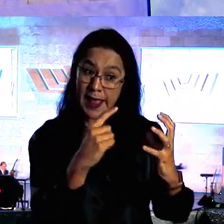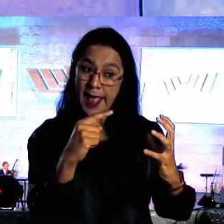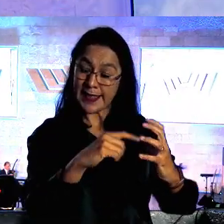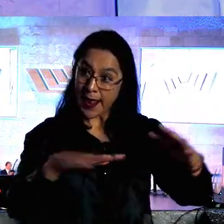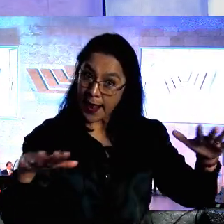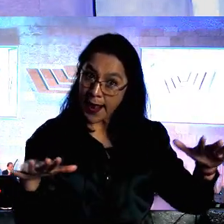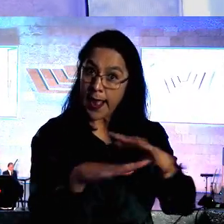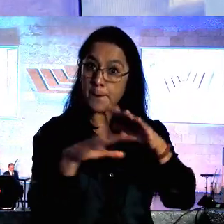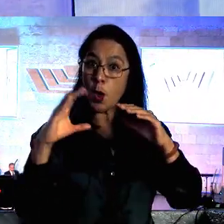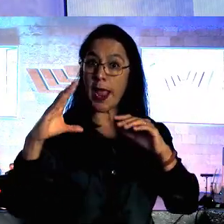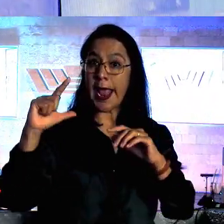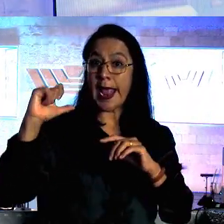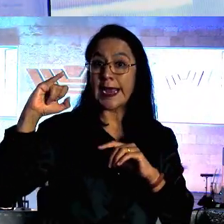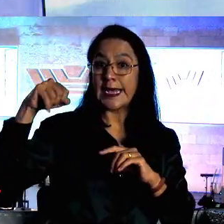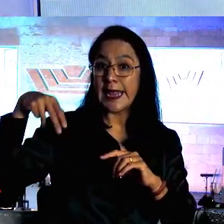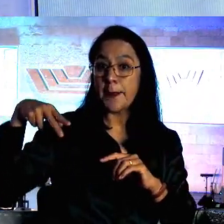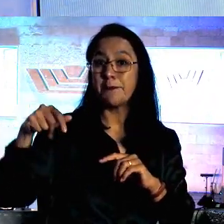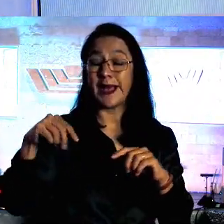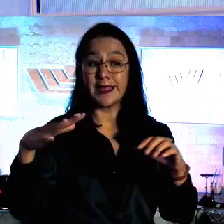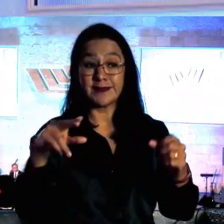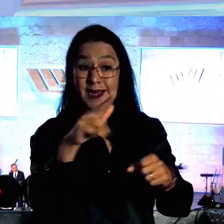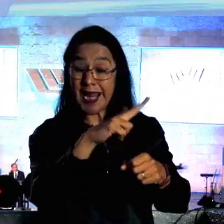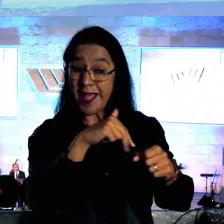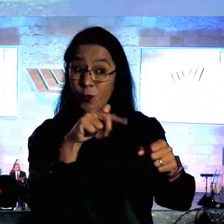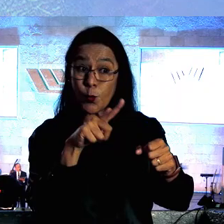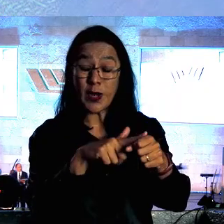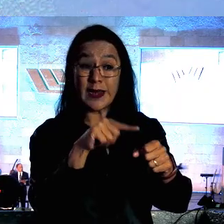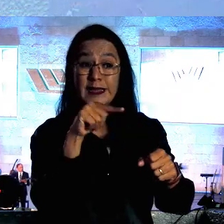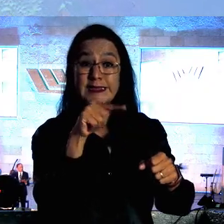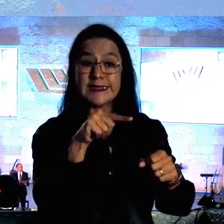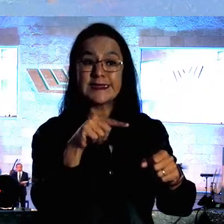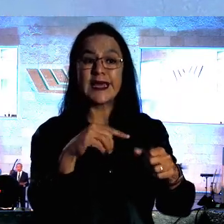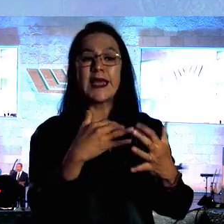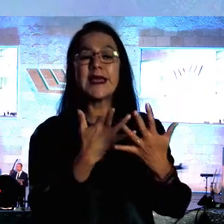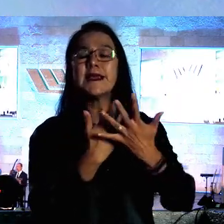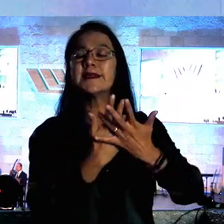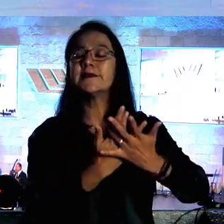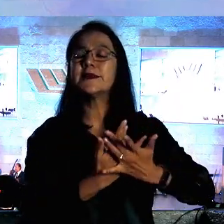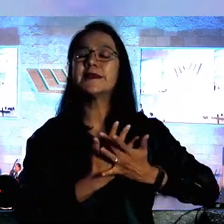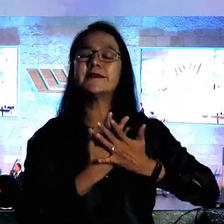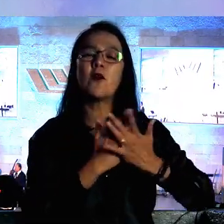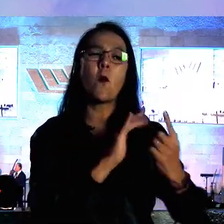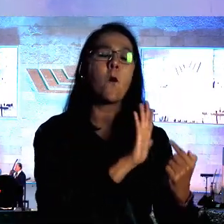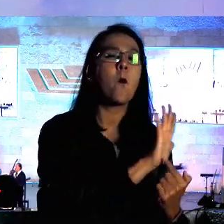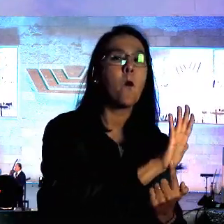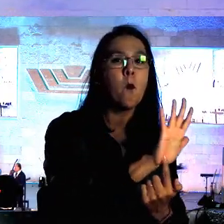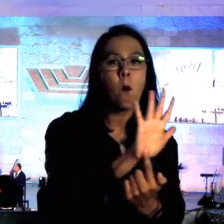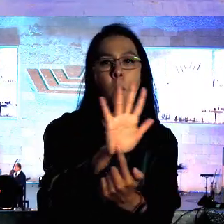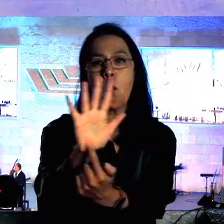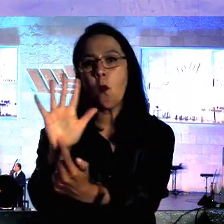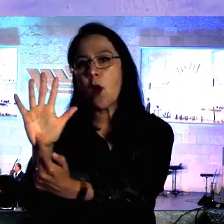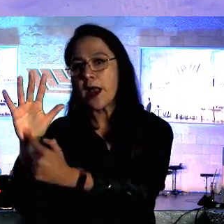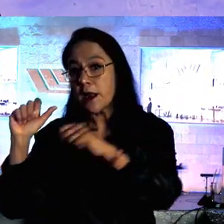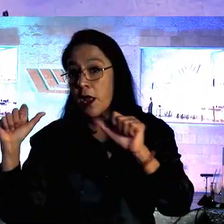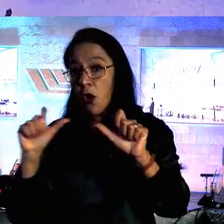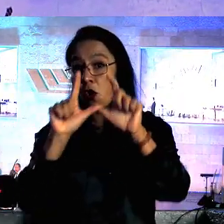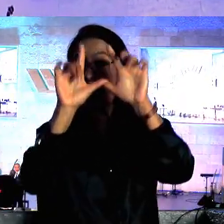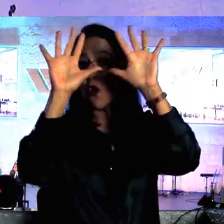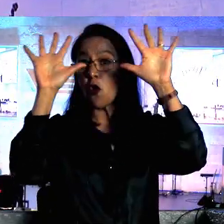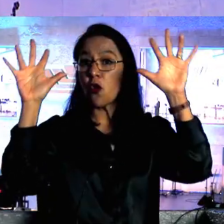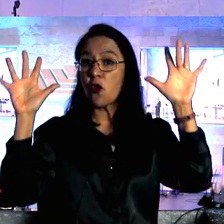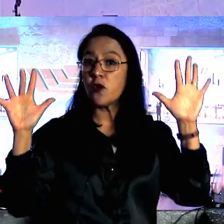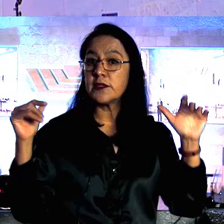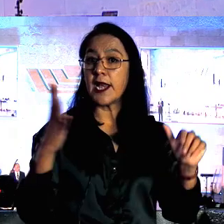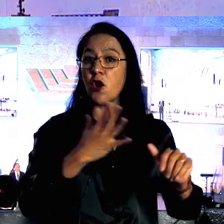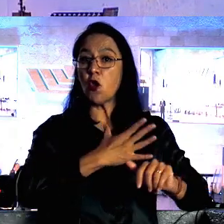esa que se está echando a perder esa naturaleza dice está esperando la manifestación gloriosa de